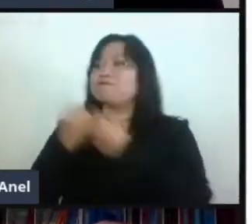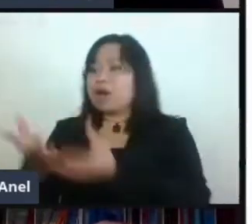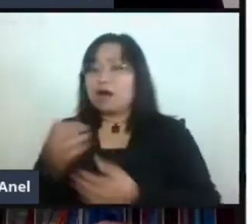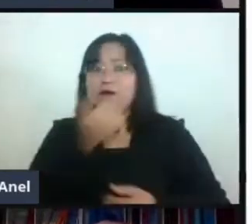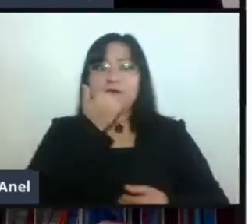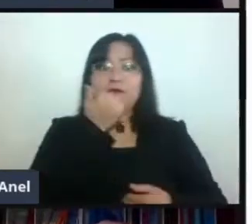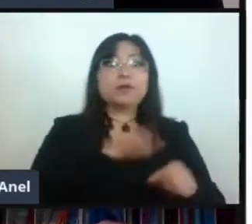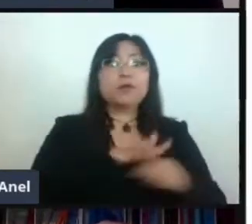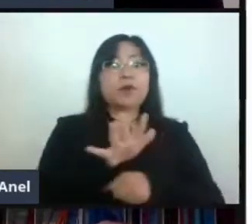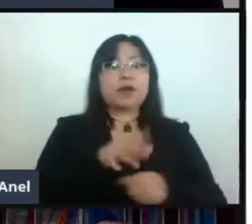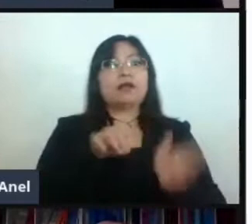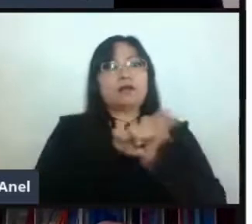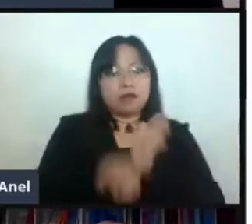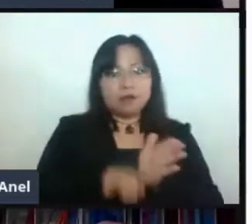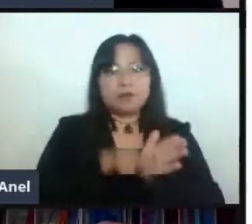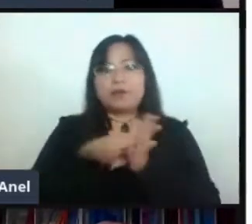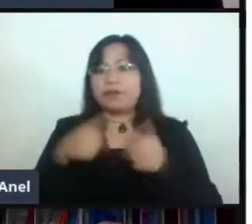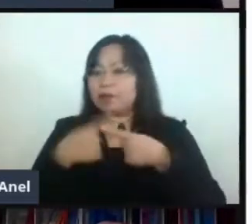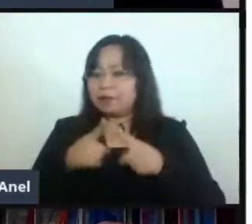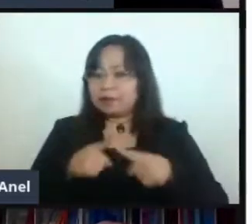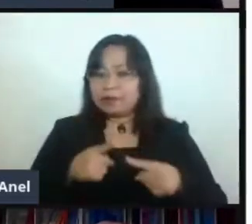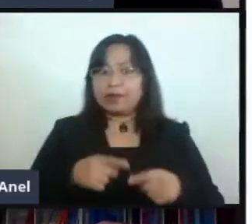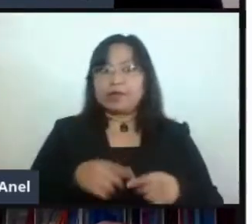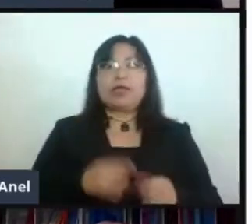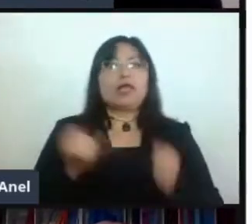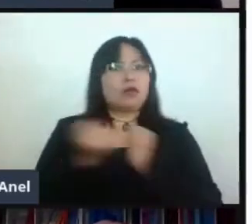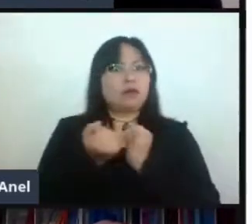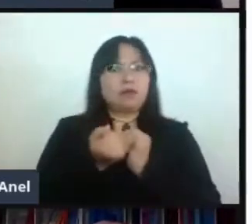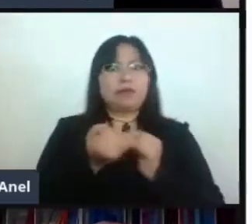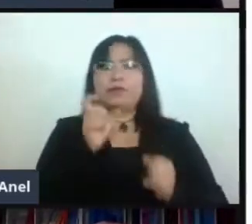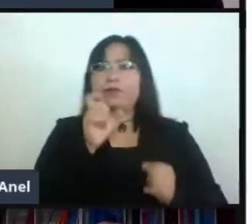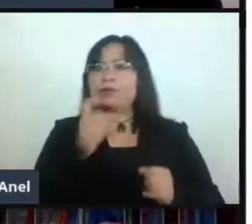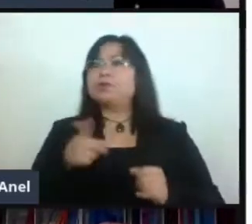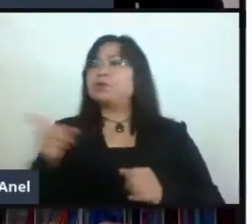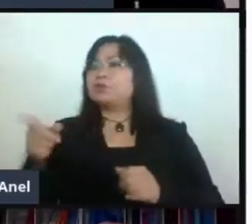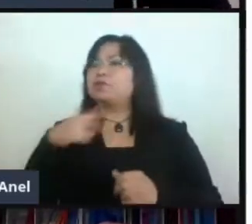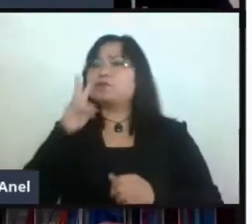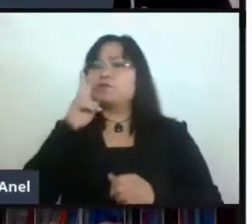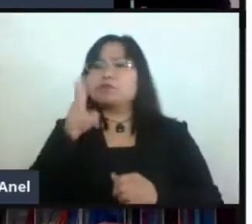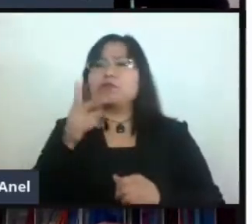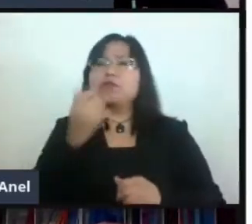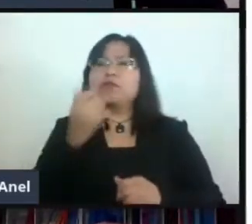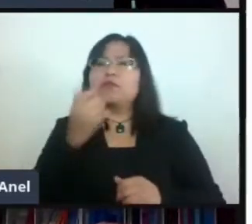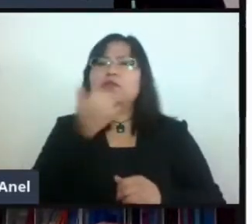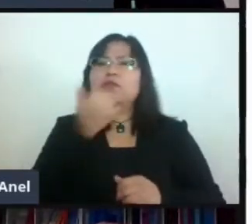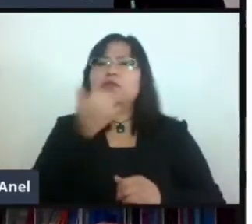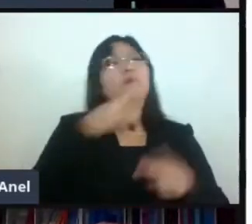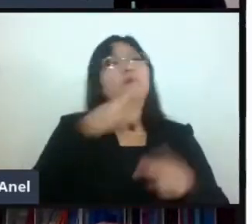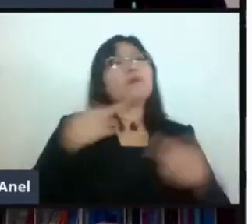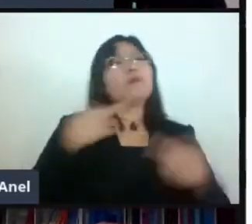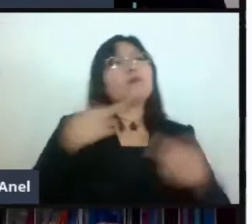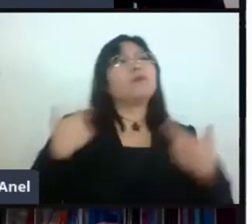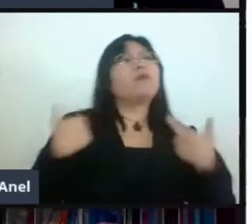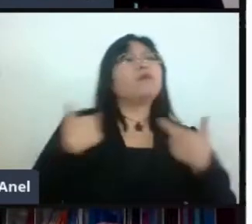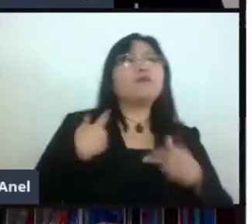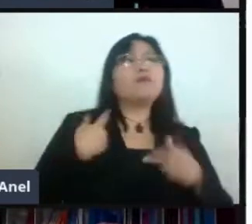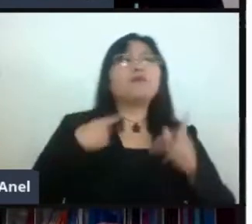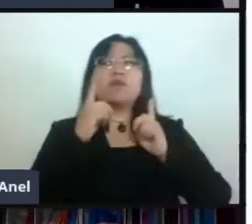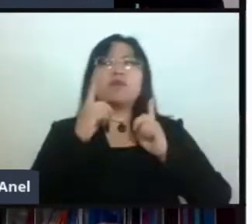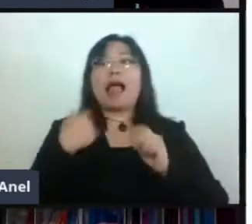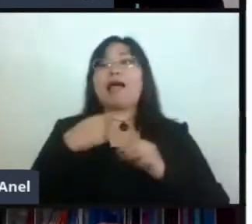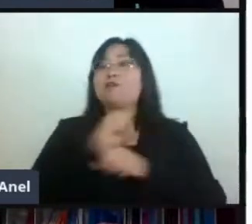los parámetros que esperamos que los alumnos realicen. Y recordemos que los alumnos, bueno,